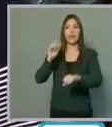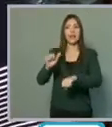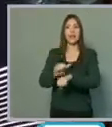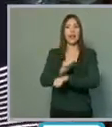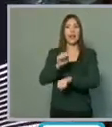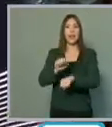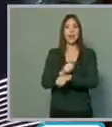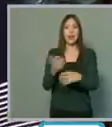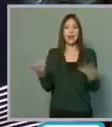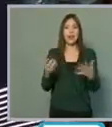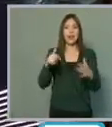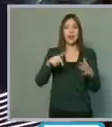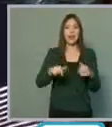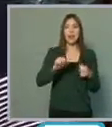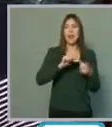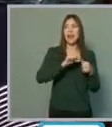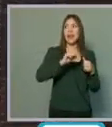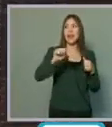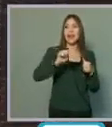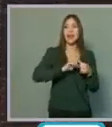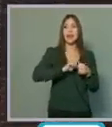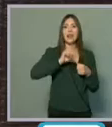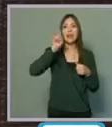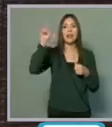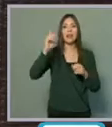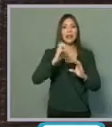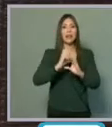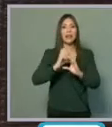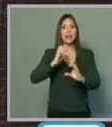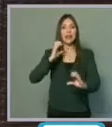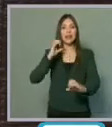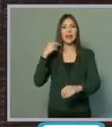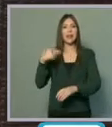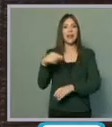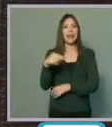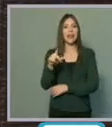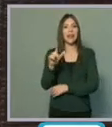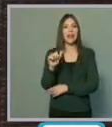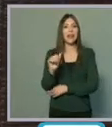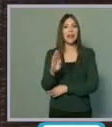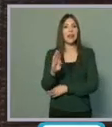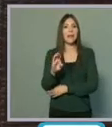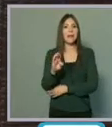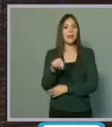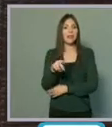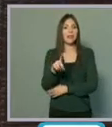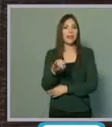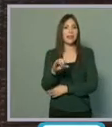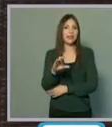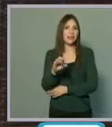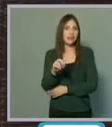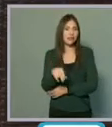desde aquí, llegó? Exactamente. No, y esa es sorpresa. Están más que contentos porque los